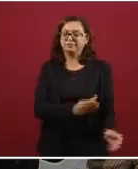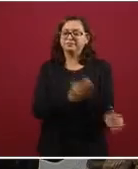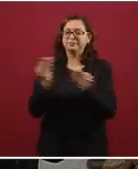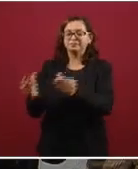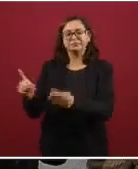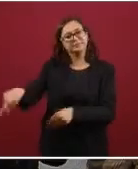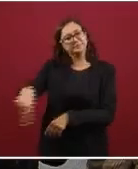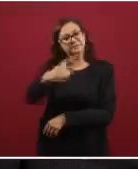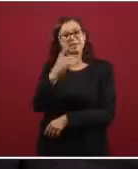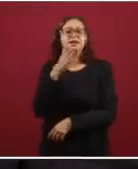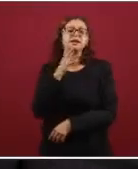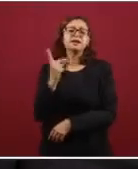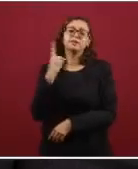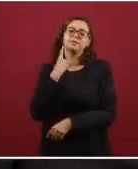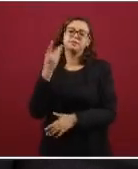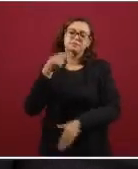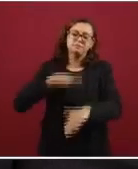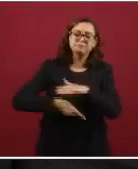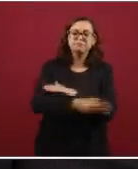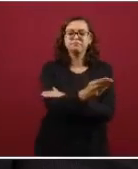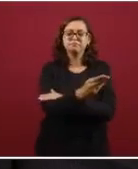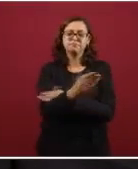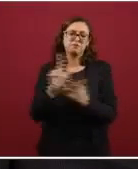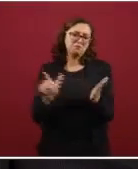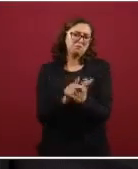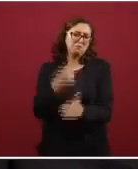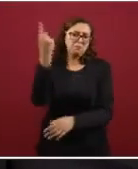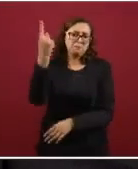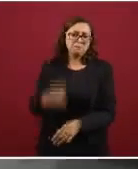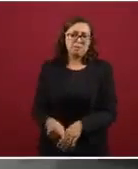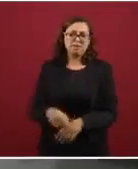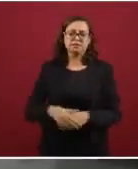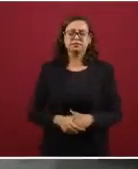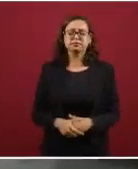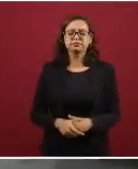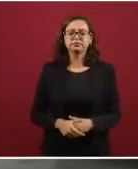informe en la Cámara de Diputados.